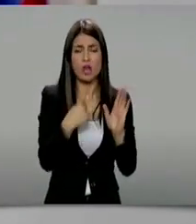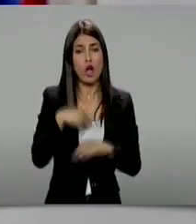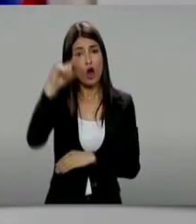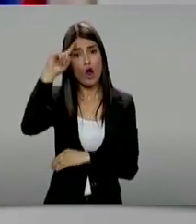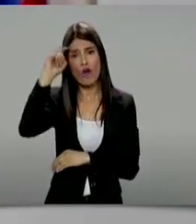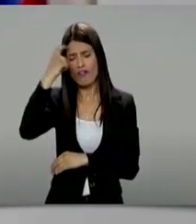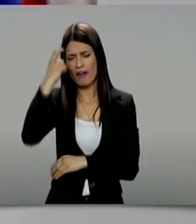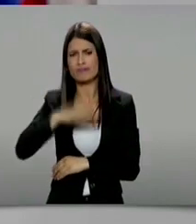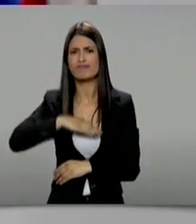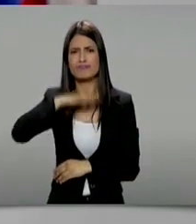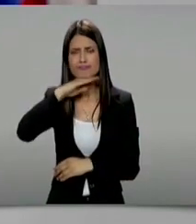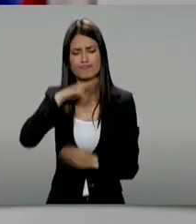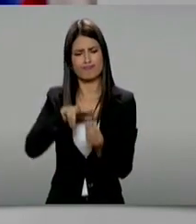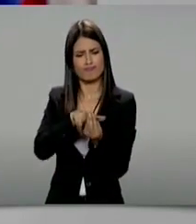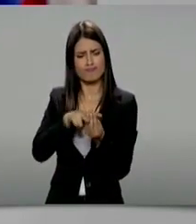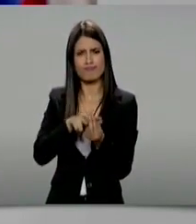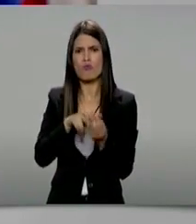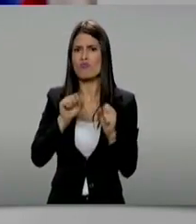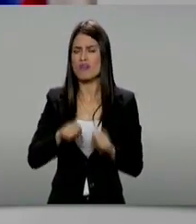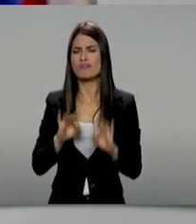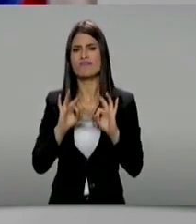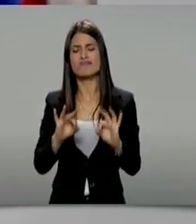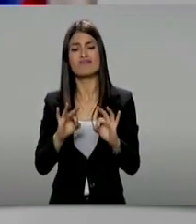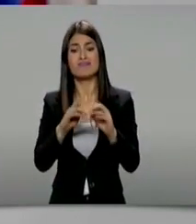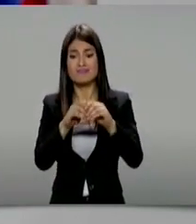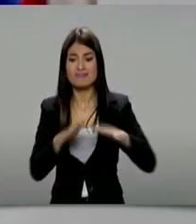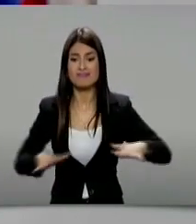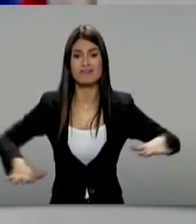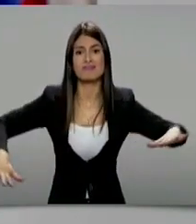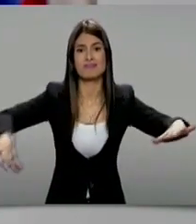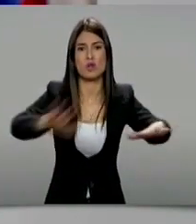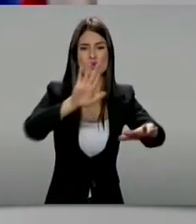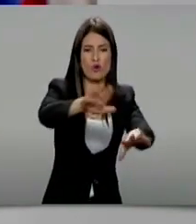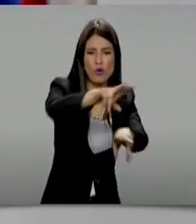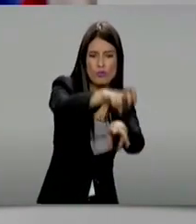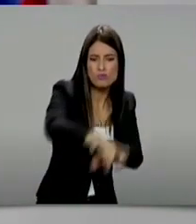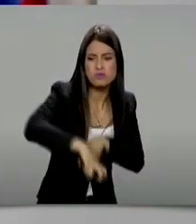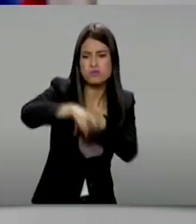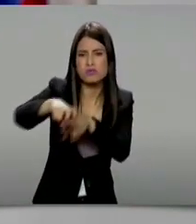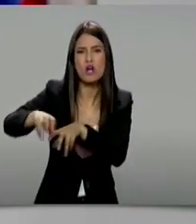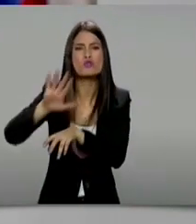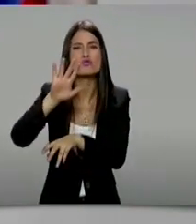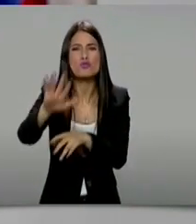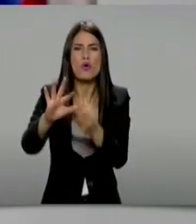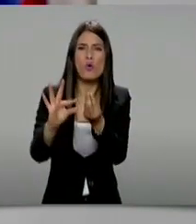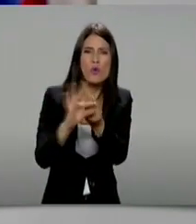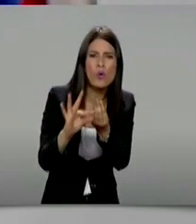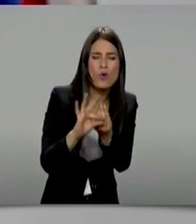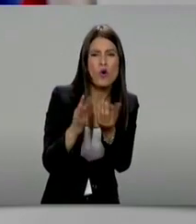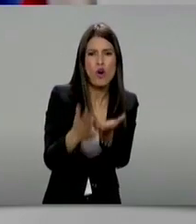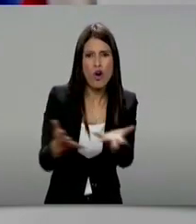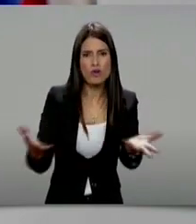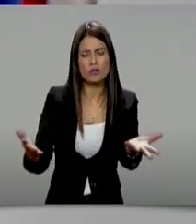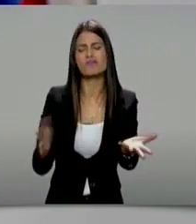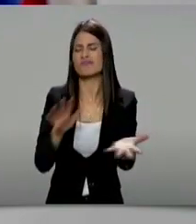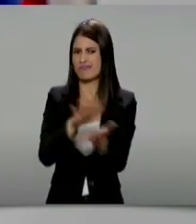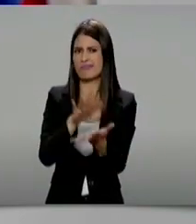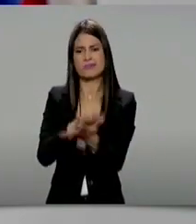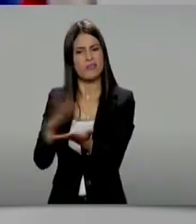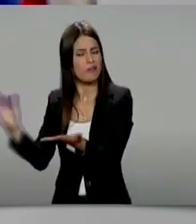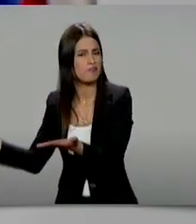para la erradicación incluyendo la fumigación además de los programas de sustitución para los